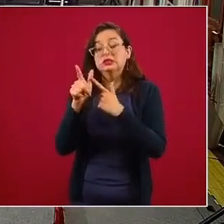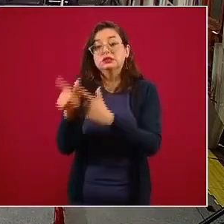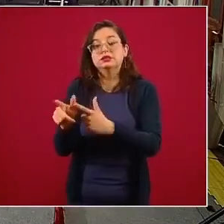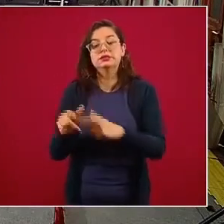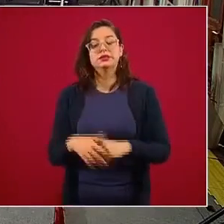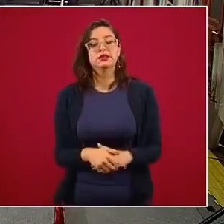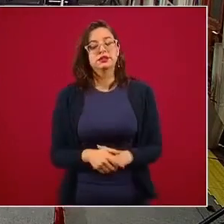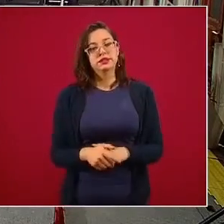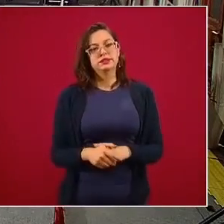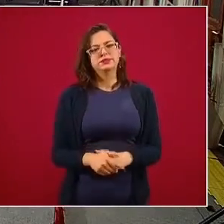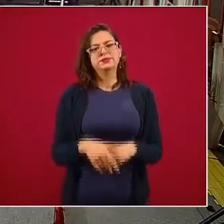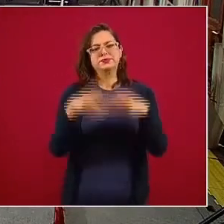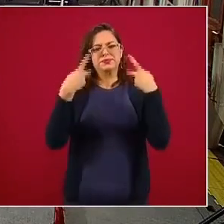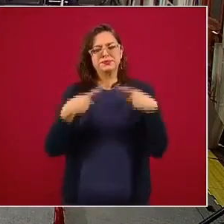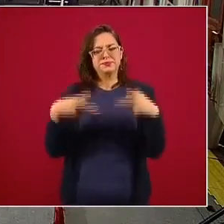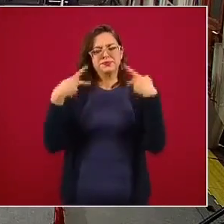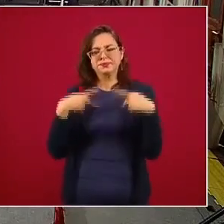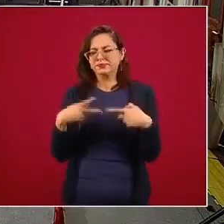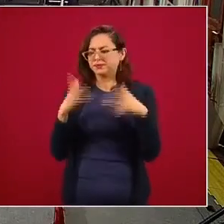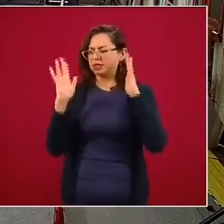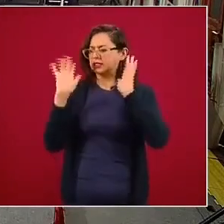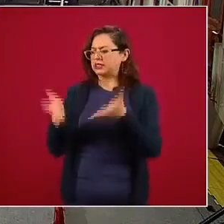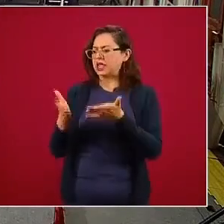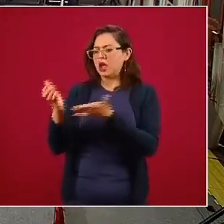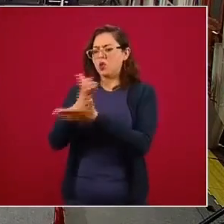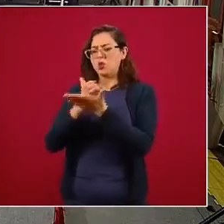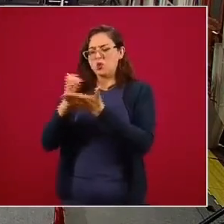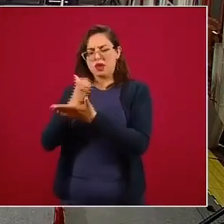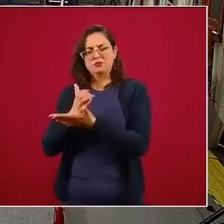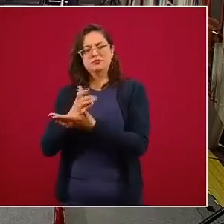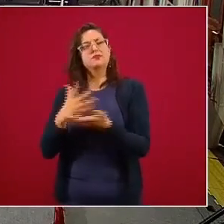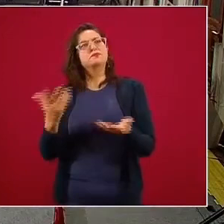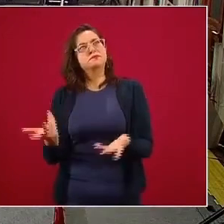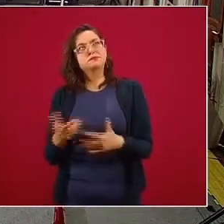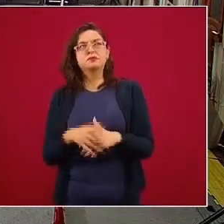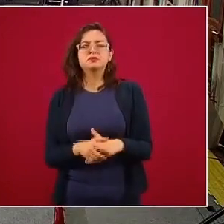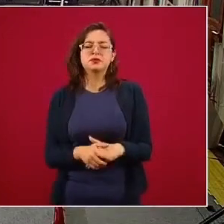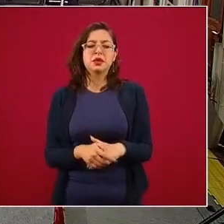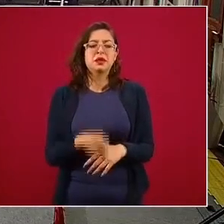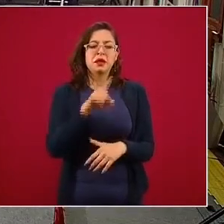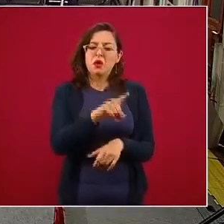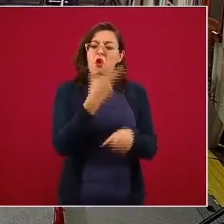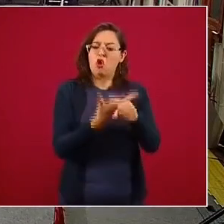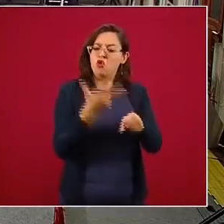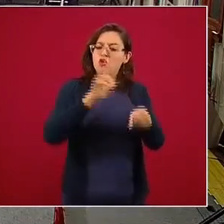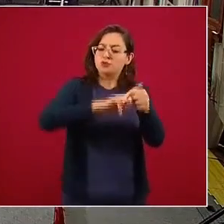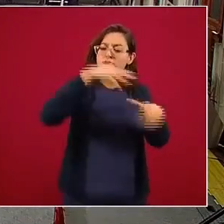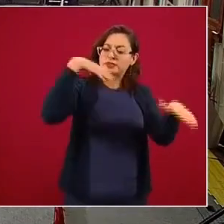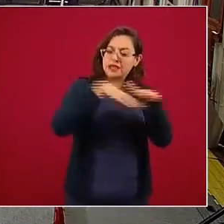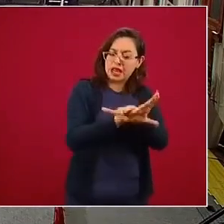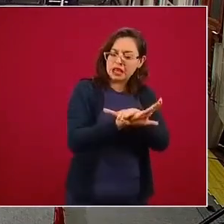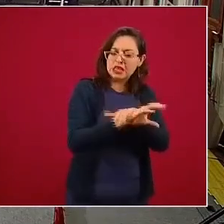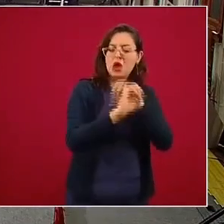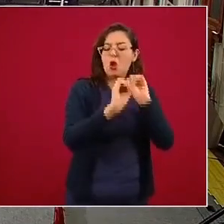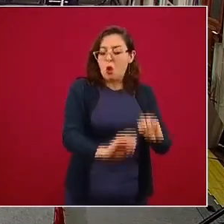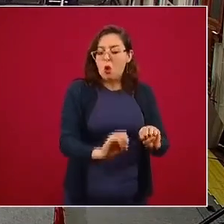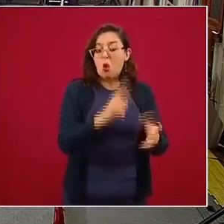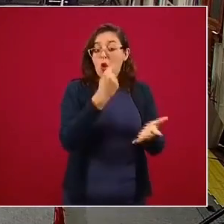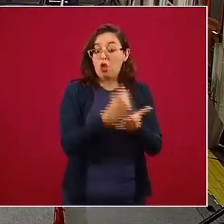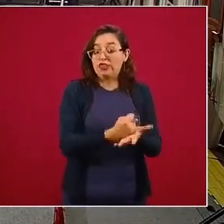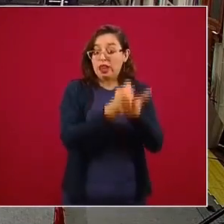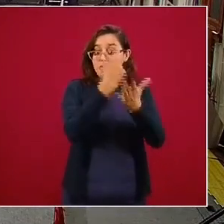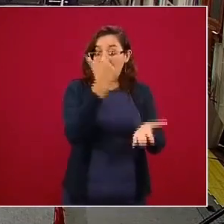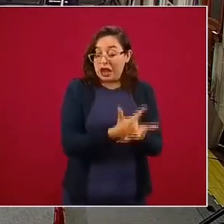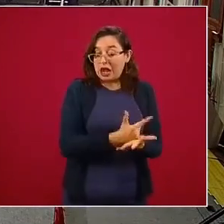sobre todo quienes han estado hospitalizadas y particularmente quien estuvo en terapia intensiva, también lo decíamos hace unos días, requieren un